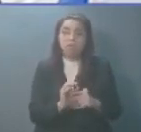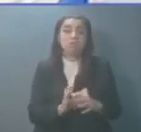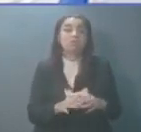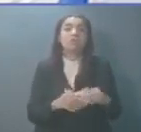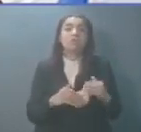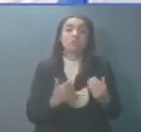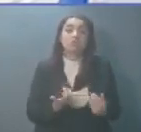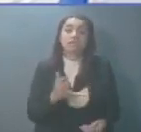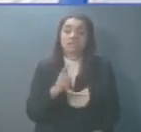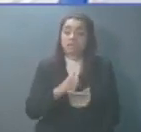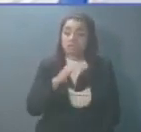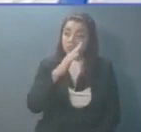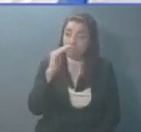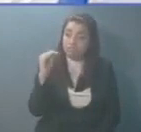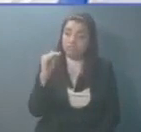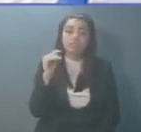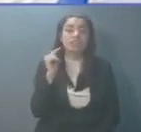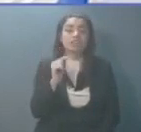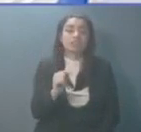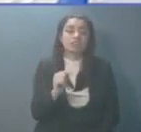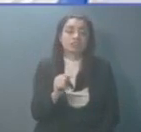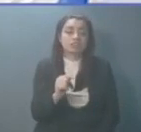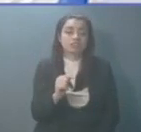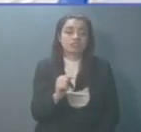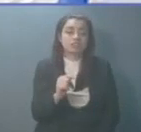Porque en el país se respeta la libertad